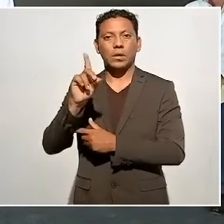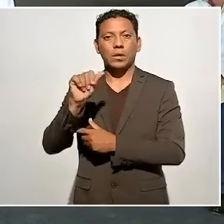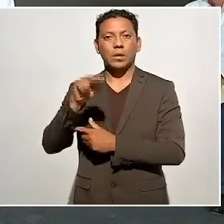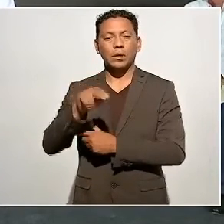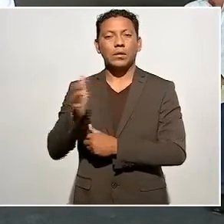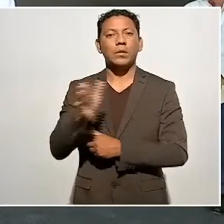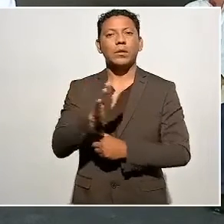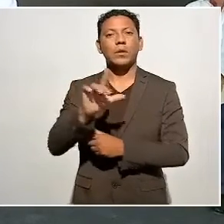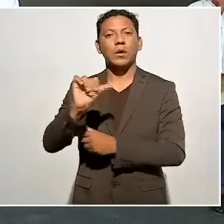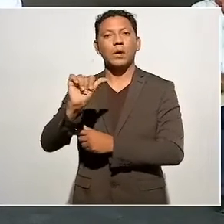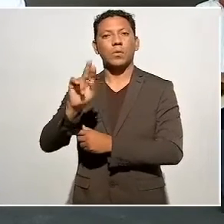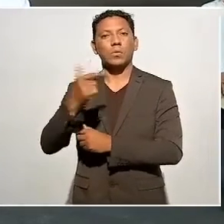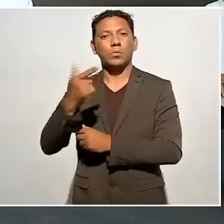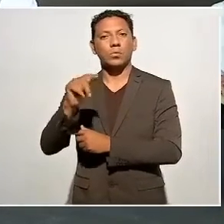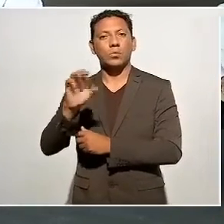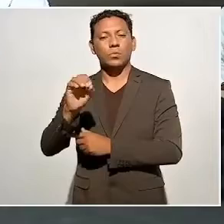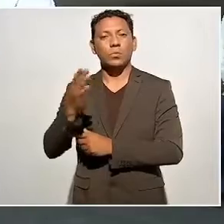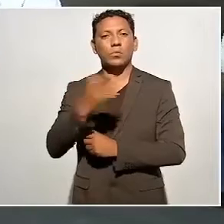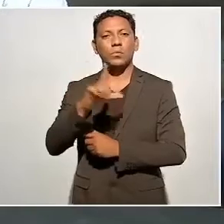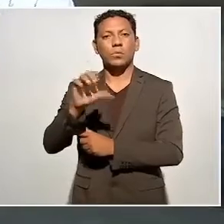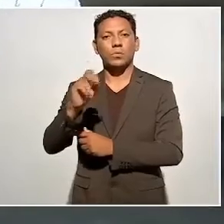Augusto López Hernández.